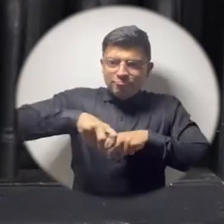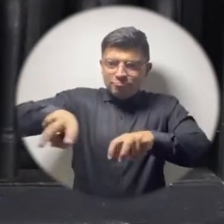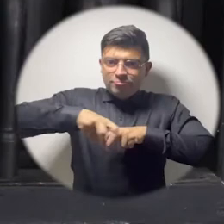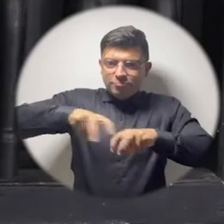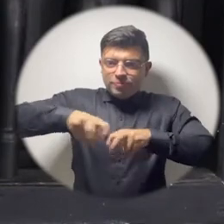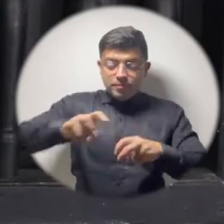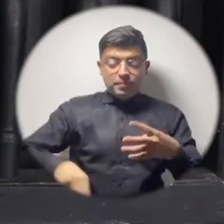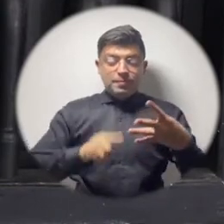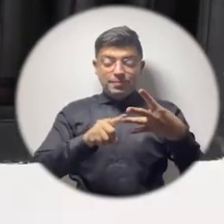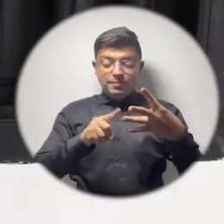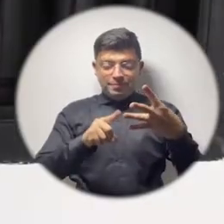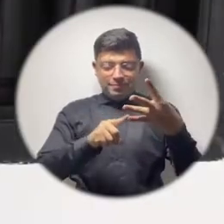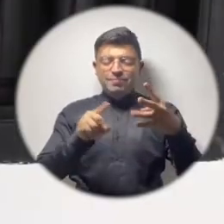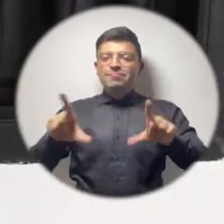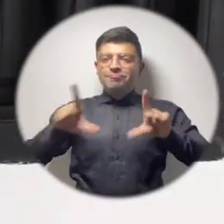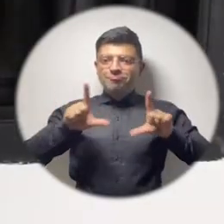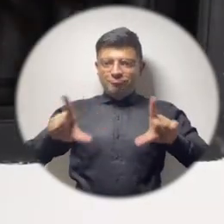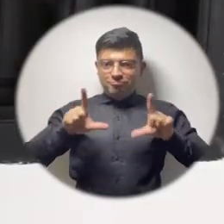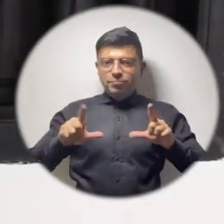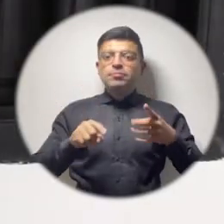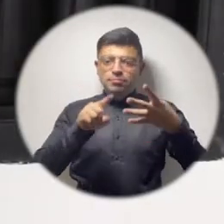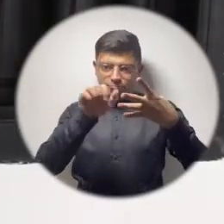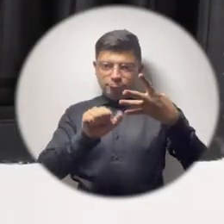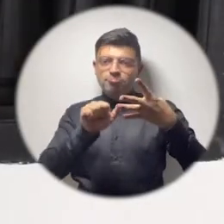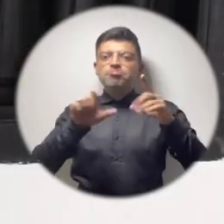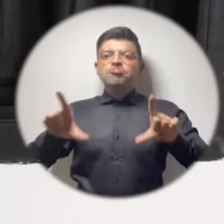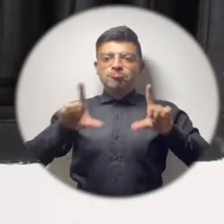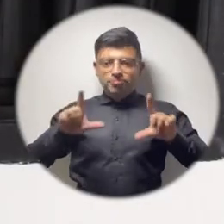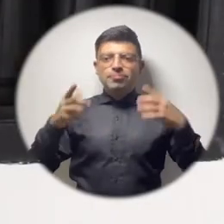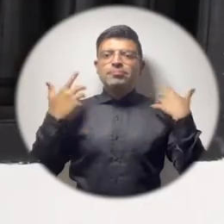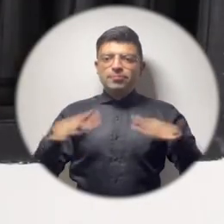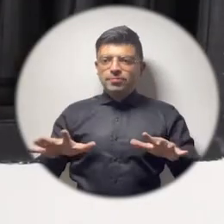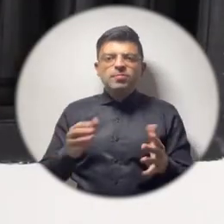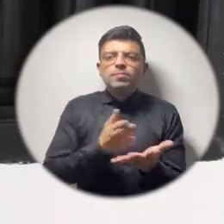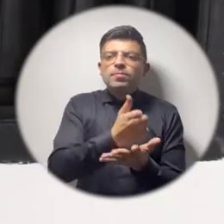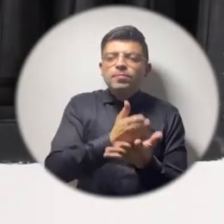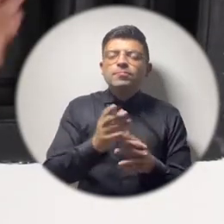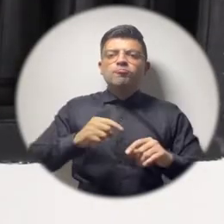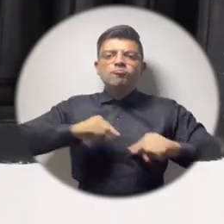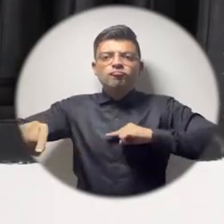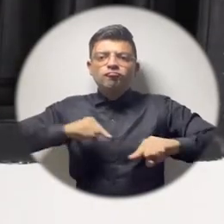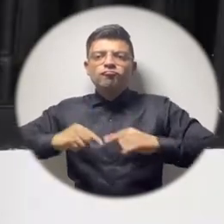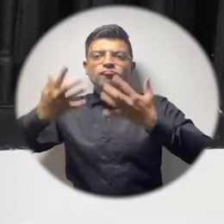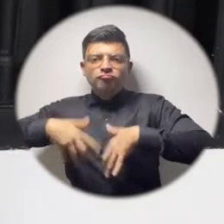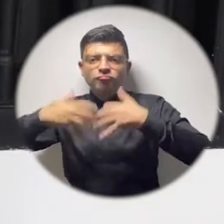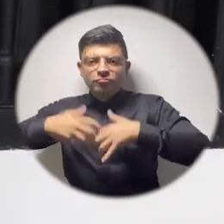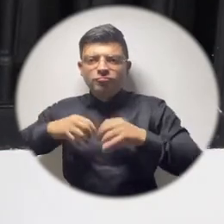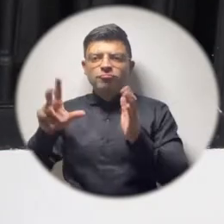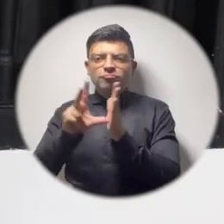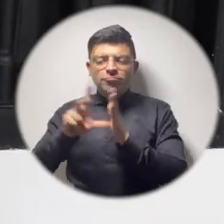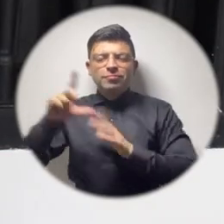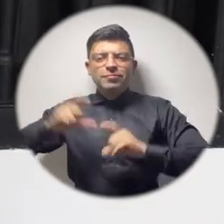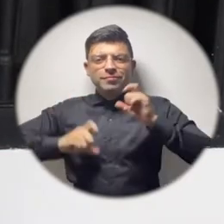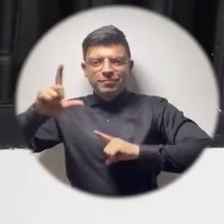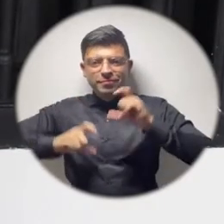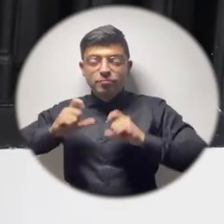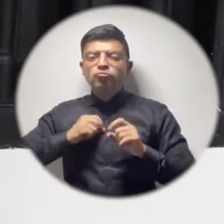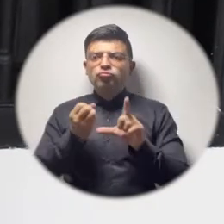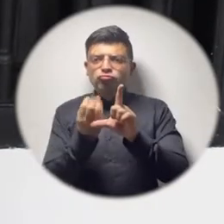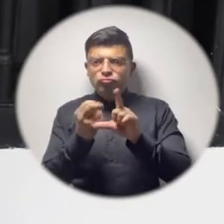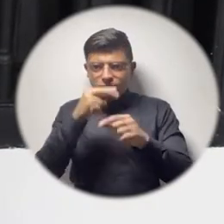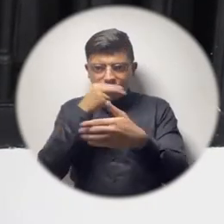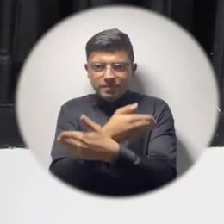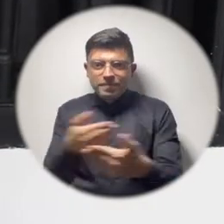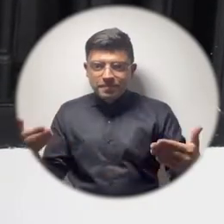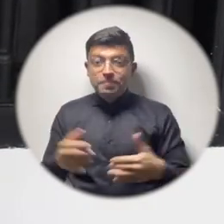de ingeniería agronómica. Y las egresadas Adriana Ospino García y Danet Sampaio Martínez, de los programas de administración de empresas hoteleras